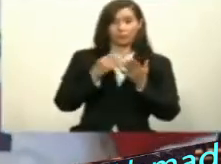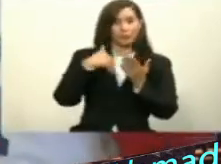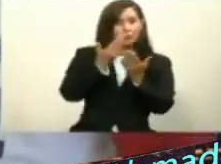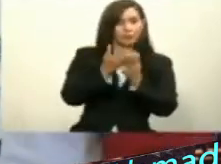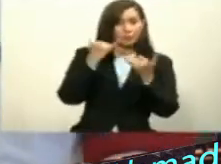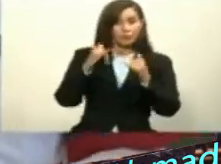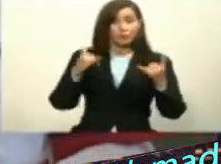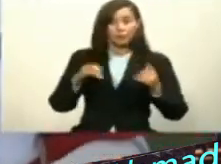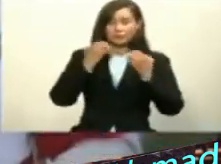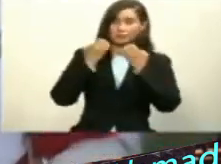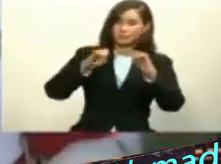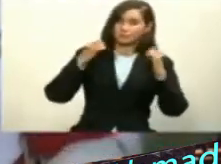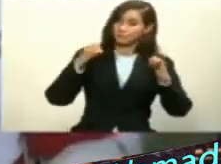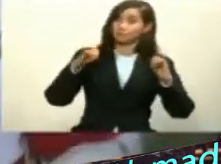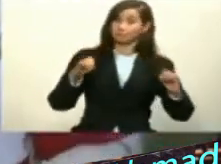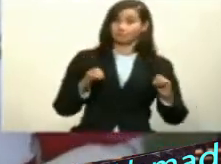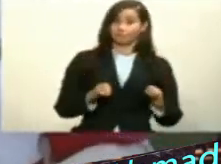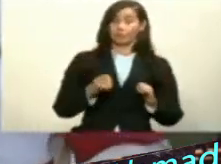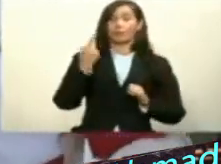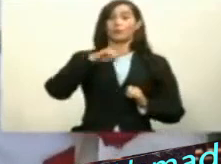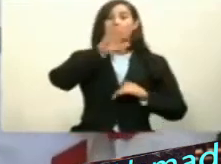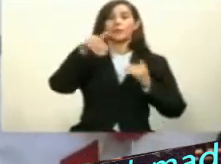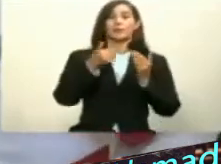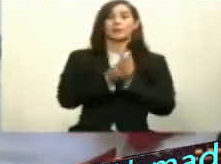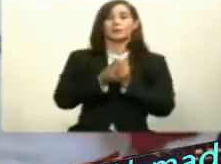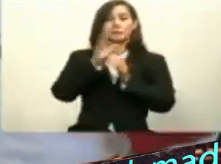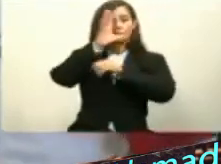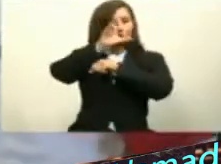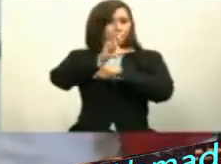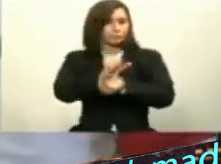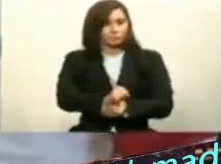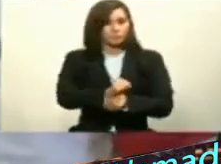jugar y que pusieron de sí para que esa tradición